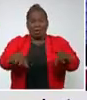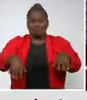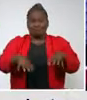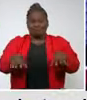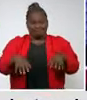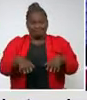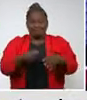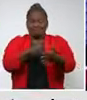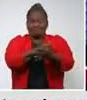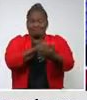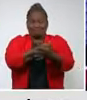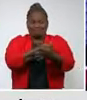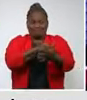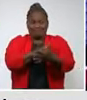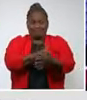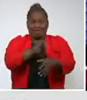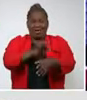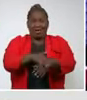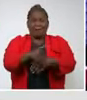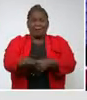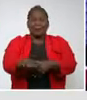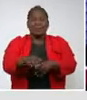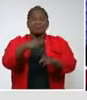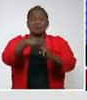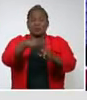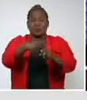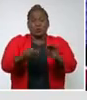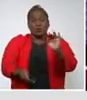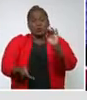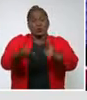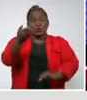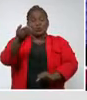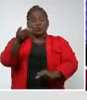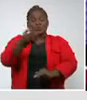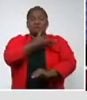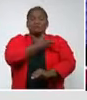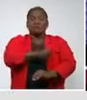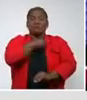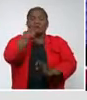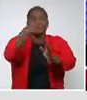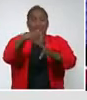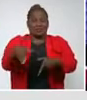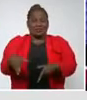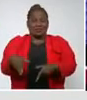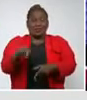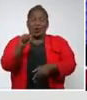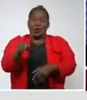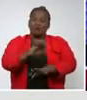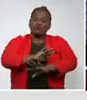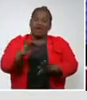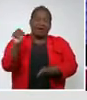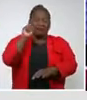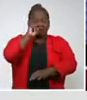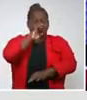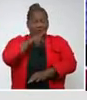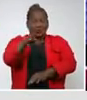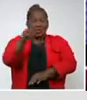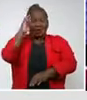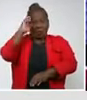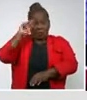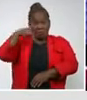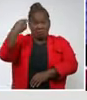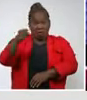enfermedad a partir del incremento de casos positivos y también, lamentablemente, de fallecidos. Nosotros por hoy nos despedimos. Usted recuerde, regrese